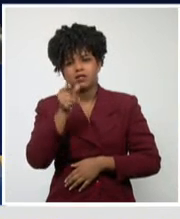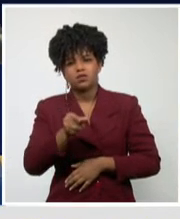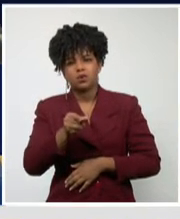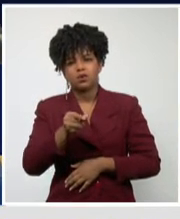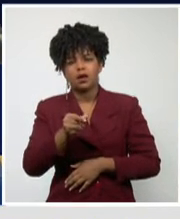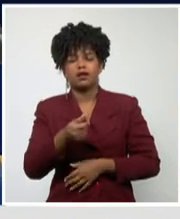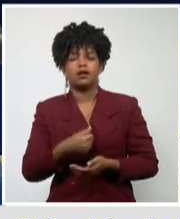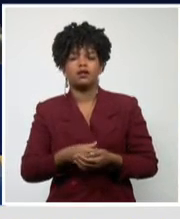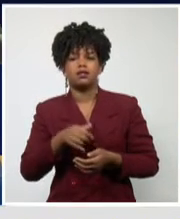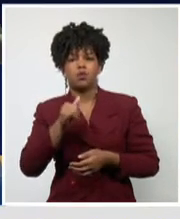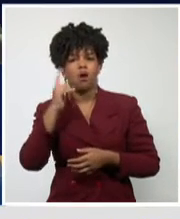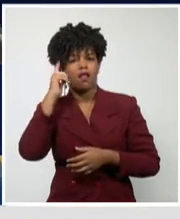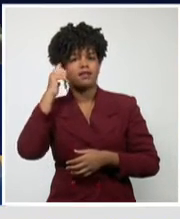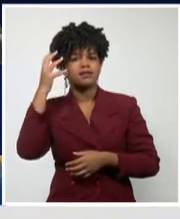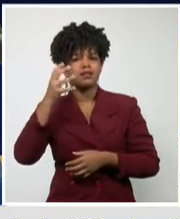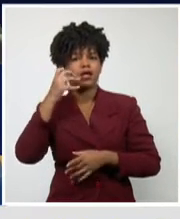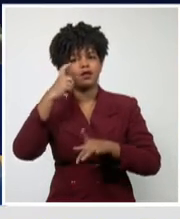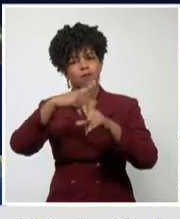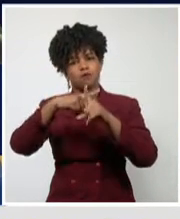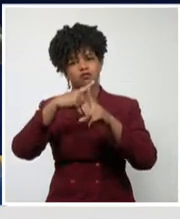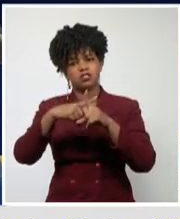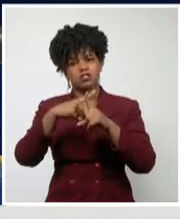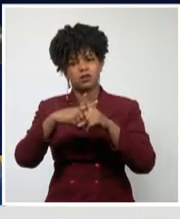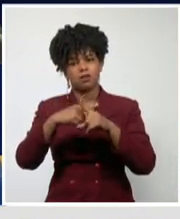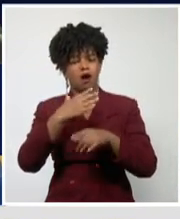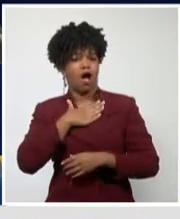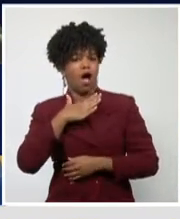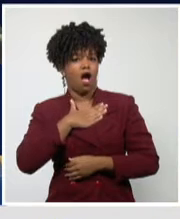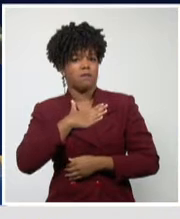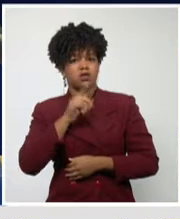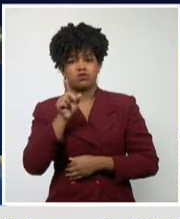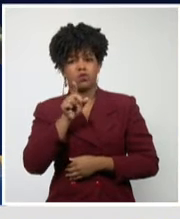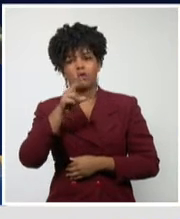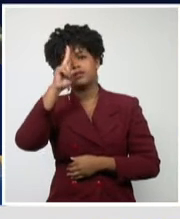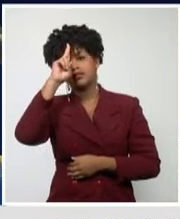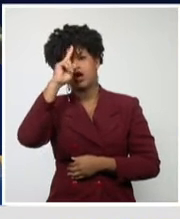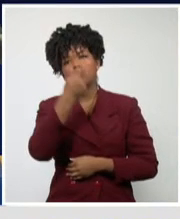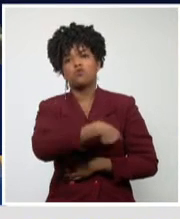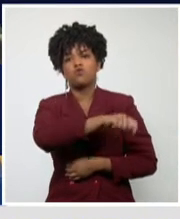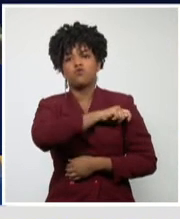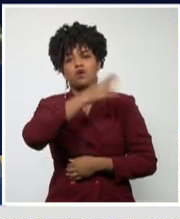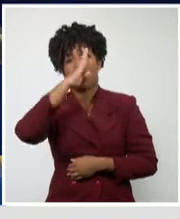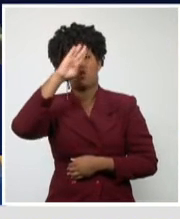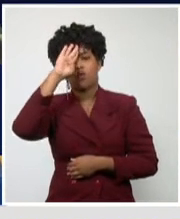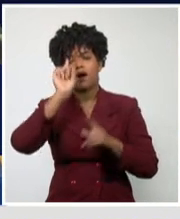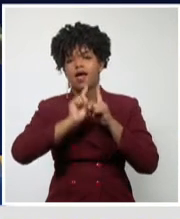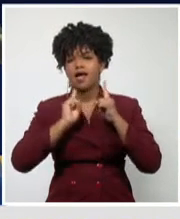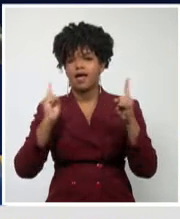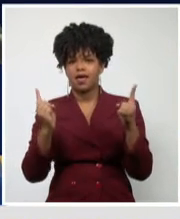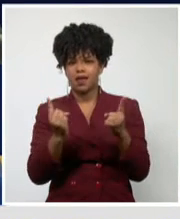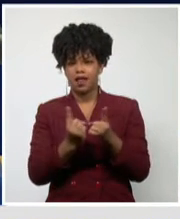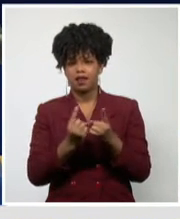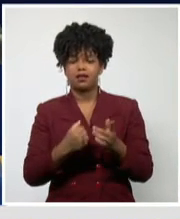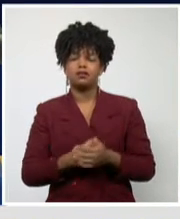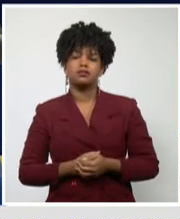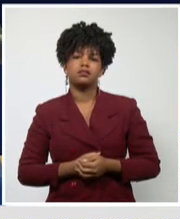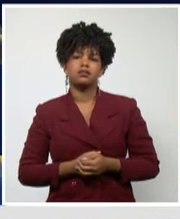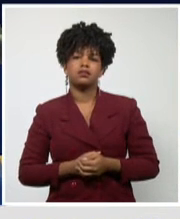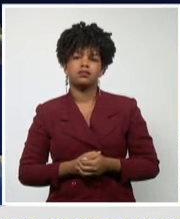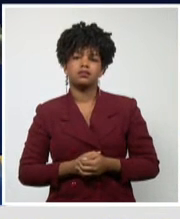positivos y que realmente no son a mí, es a la salud pública cubana, incluyendo a